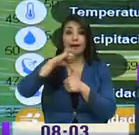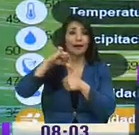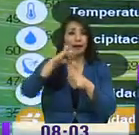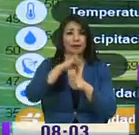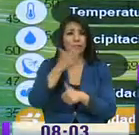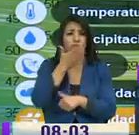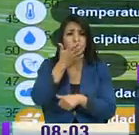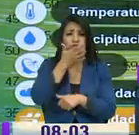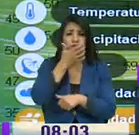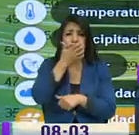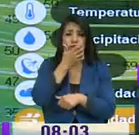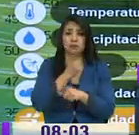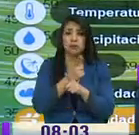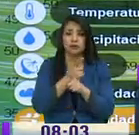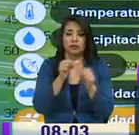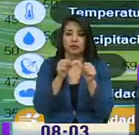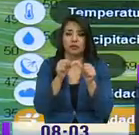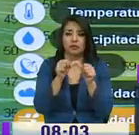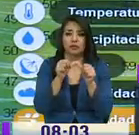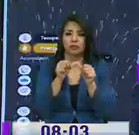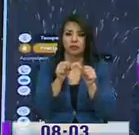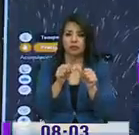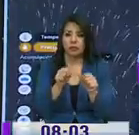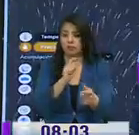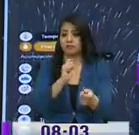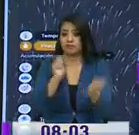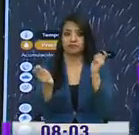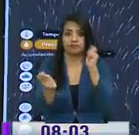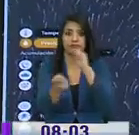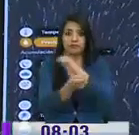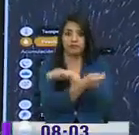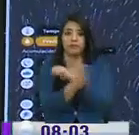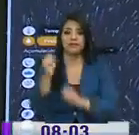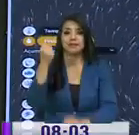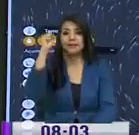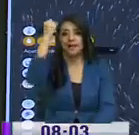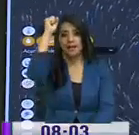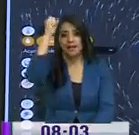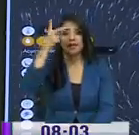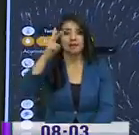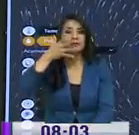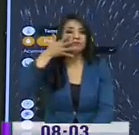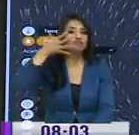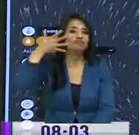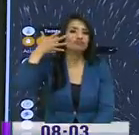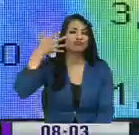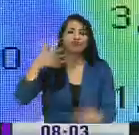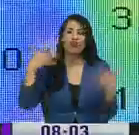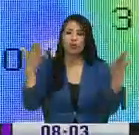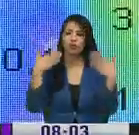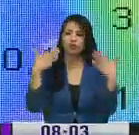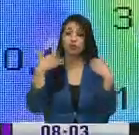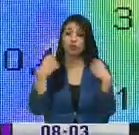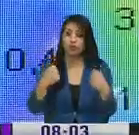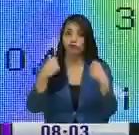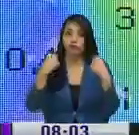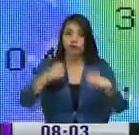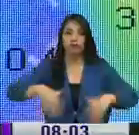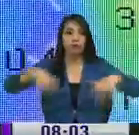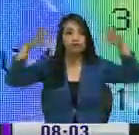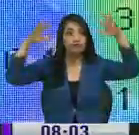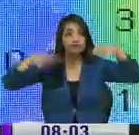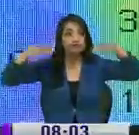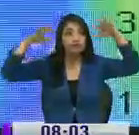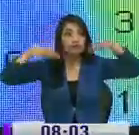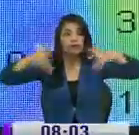presión provoca condiciones muy estables y esta situación ha repercutido en la Sierra Ecuatoriana y en la Amazonía, donde tenemos escasez de